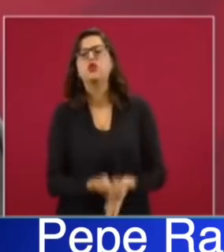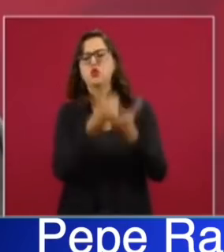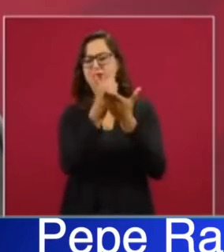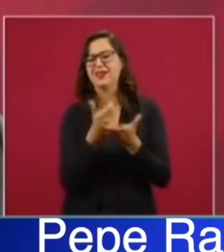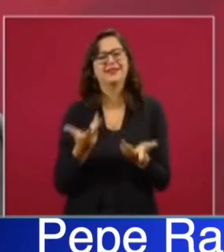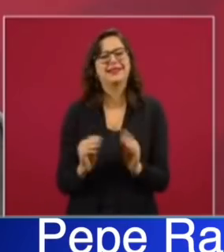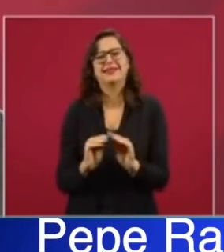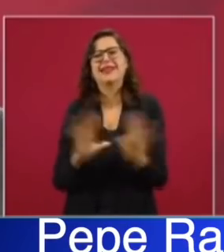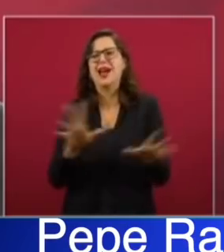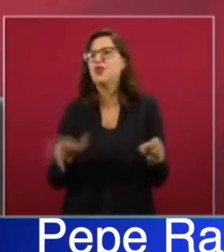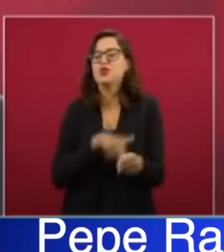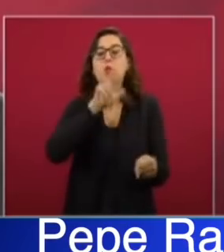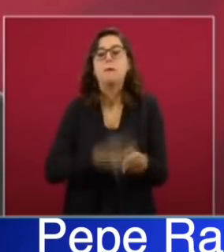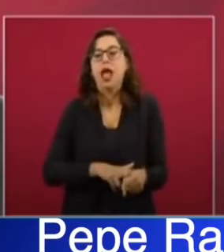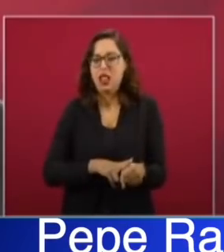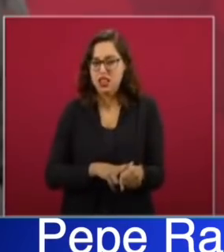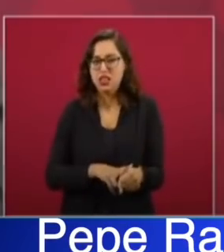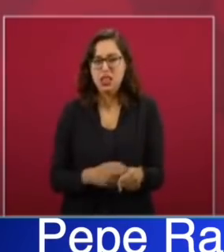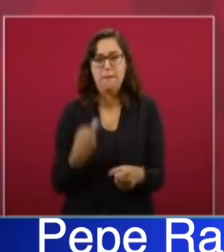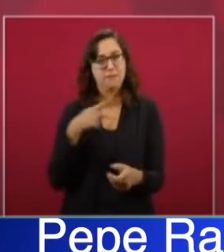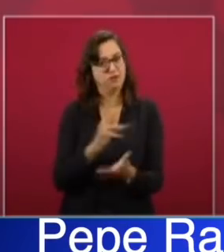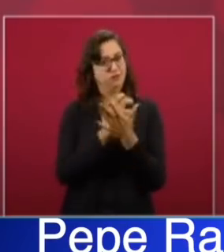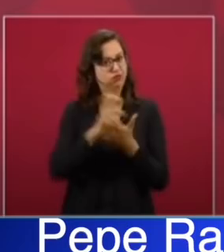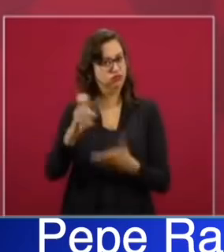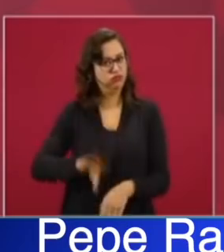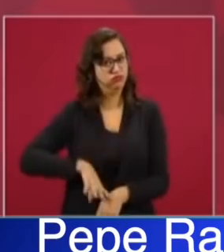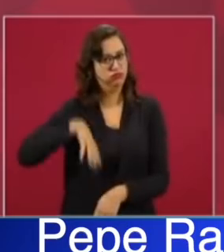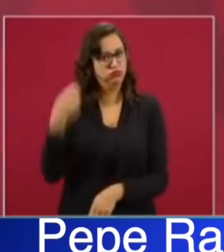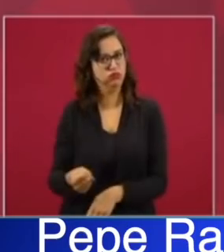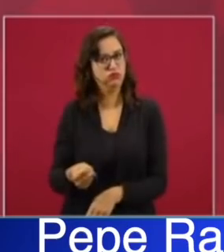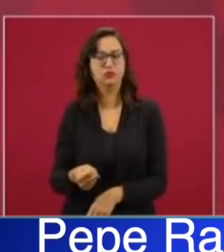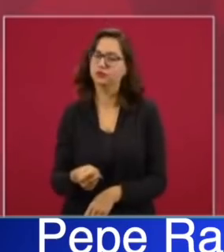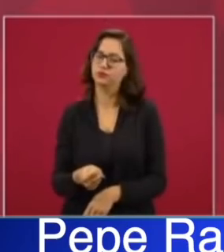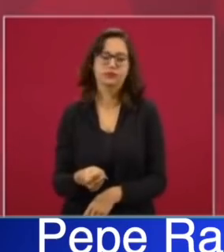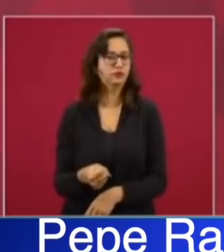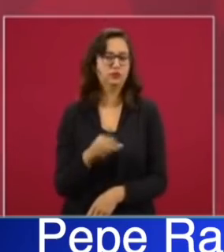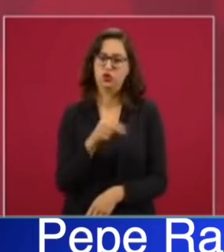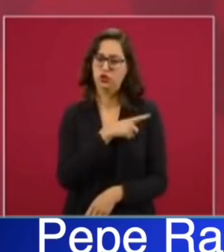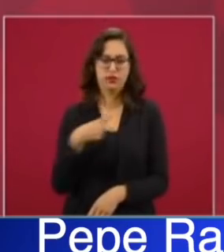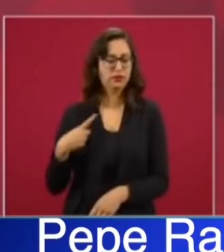pero que no se abuse de este mecanismo.